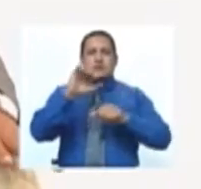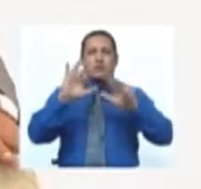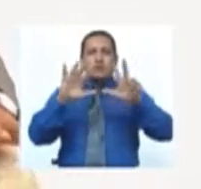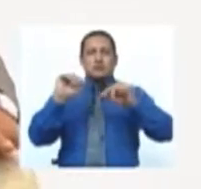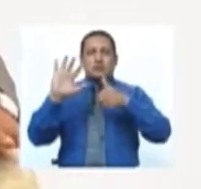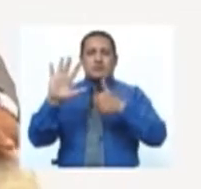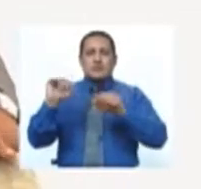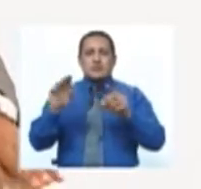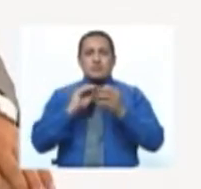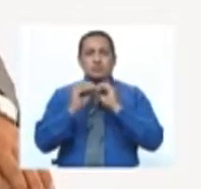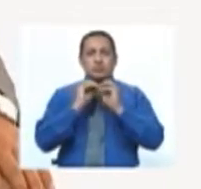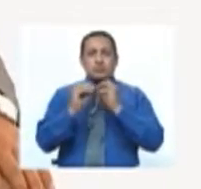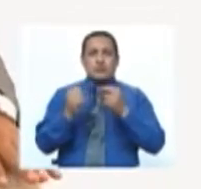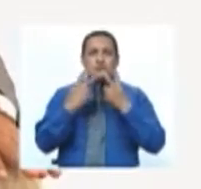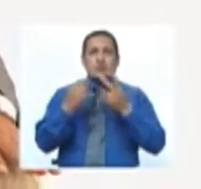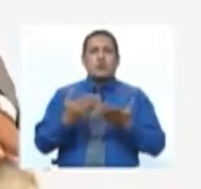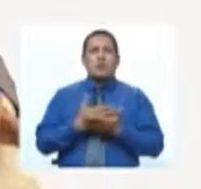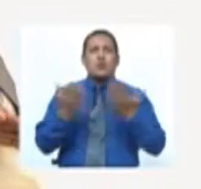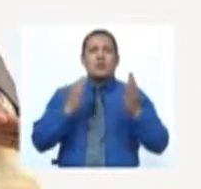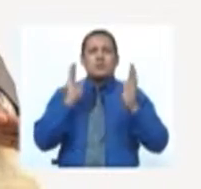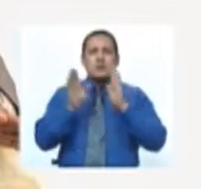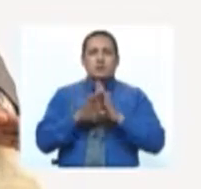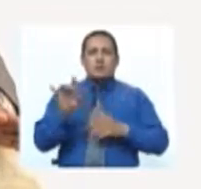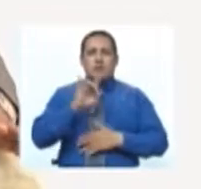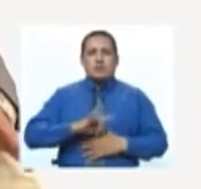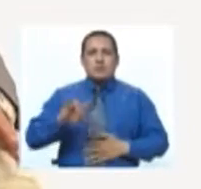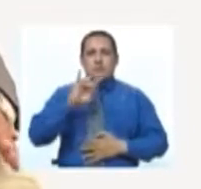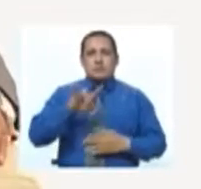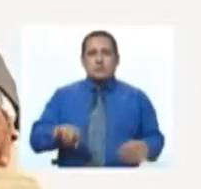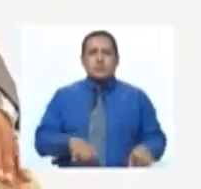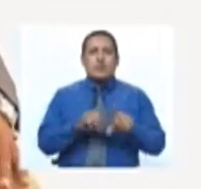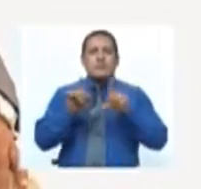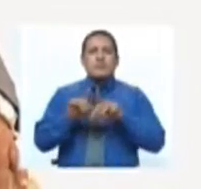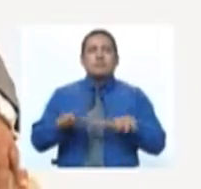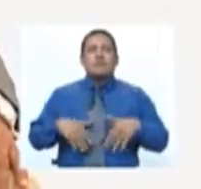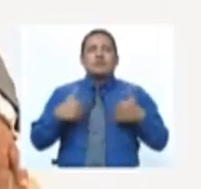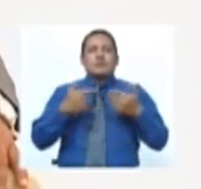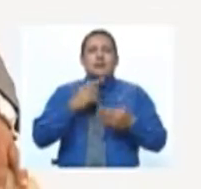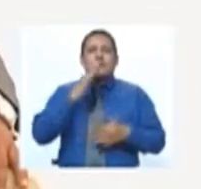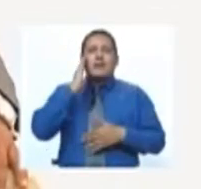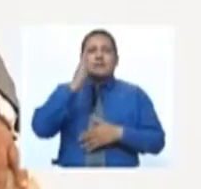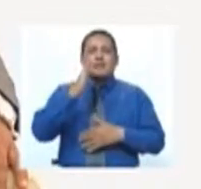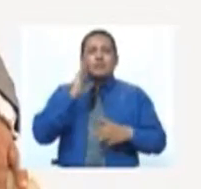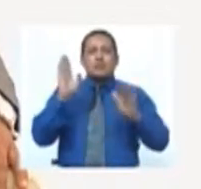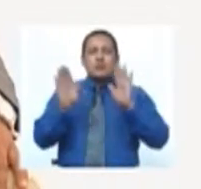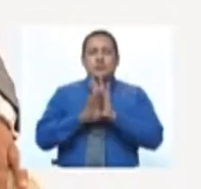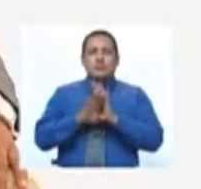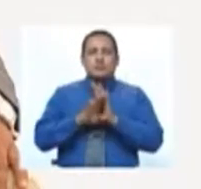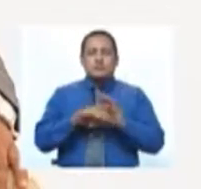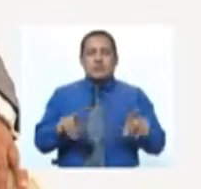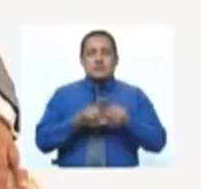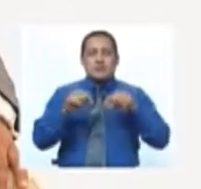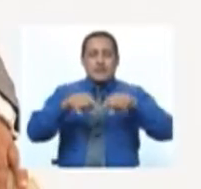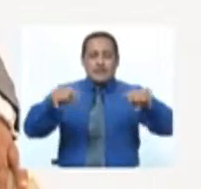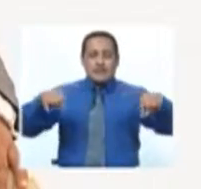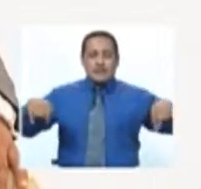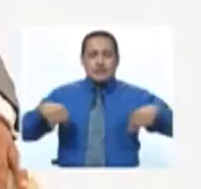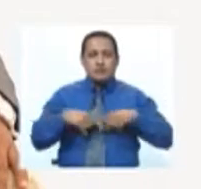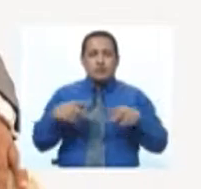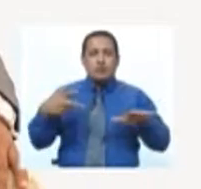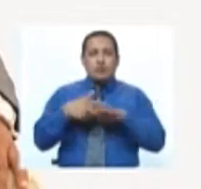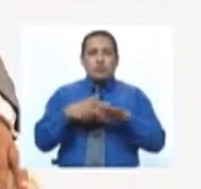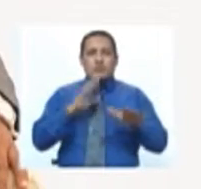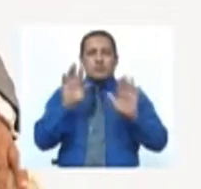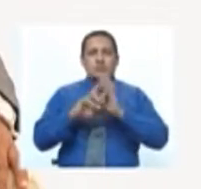que regula expresamente cuál es el uso y hasta posible disposición de terrenos